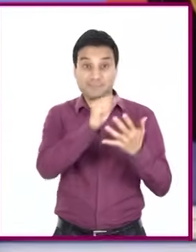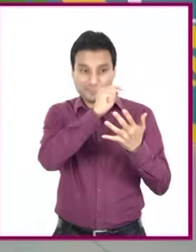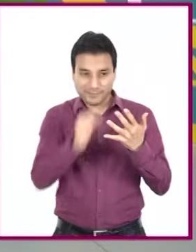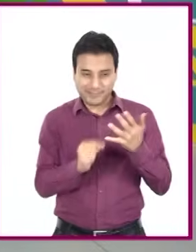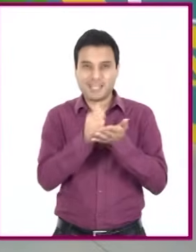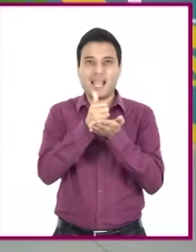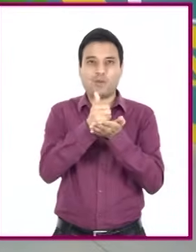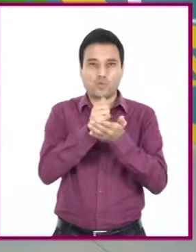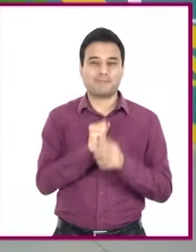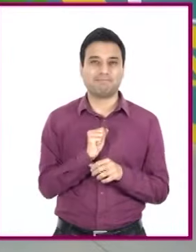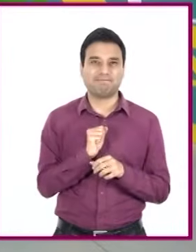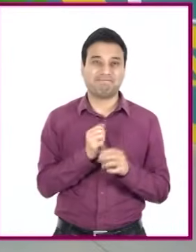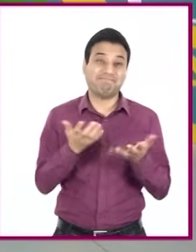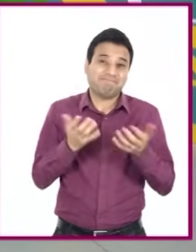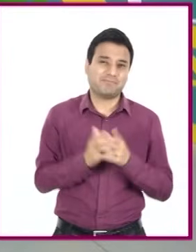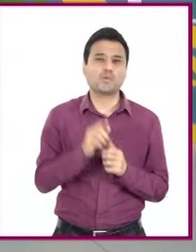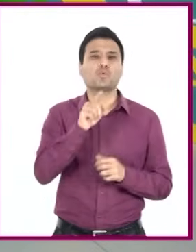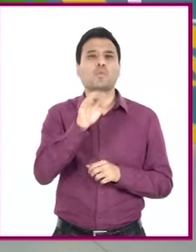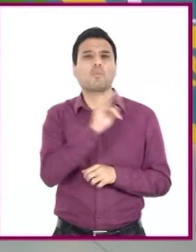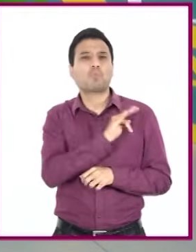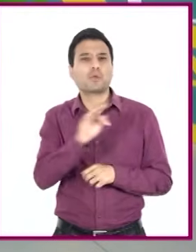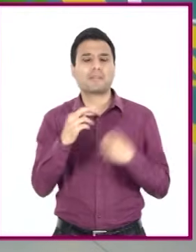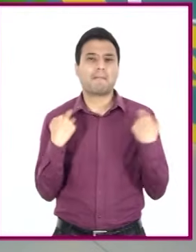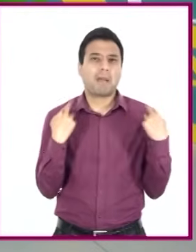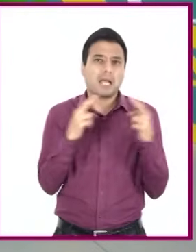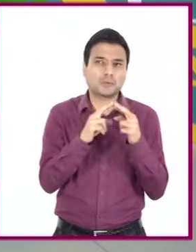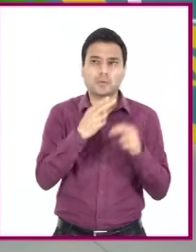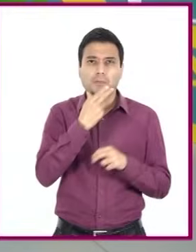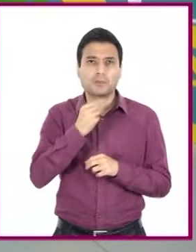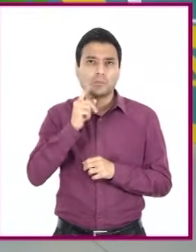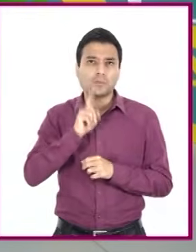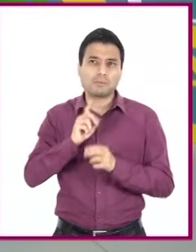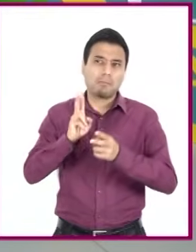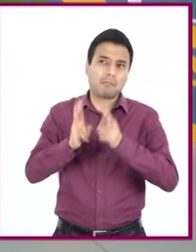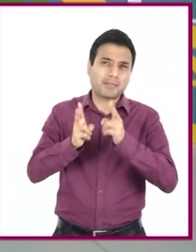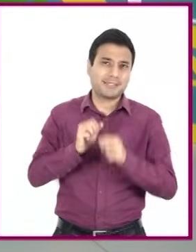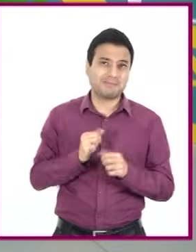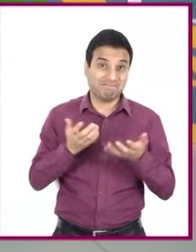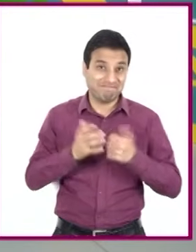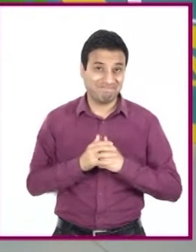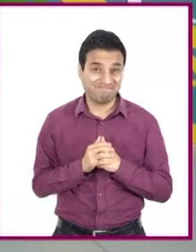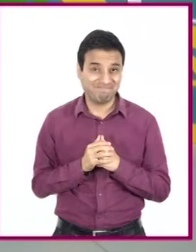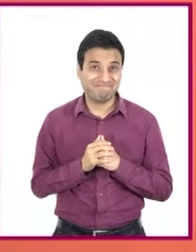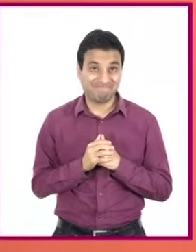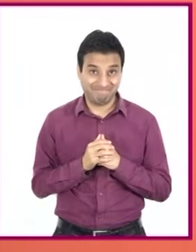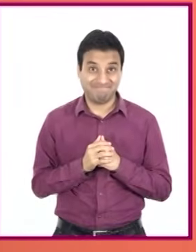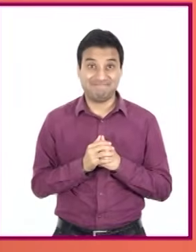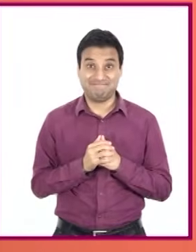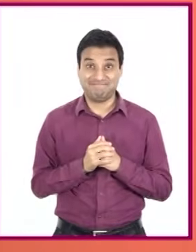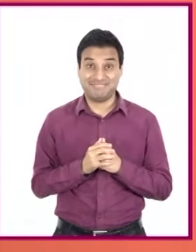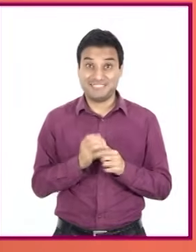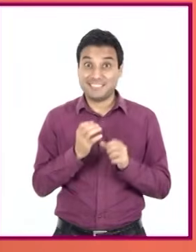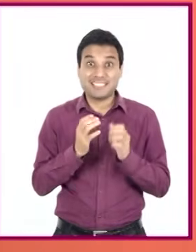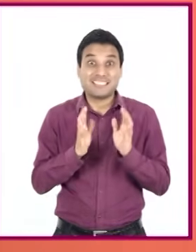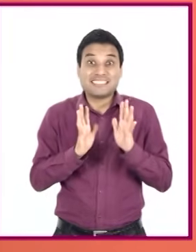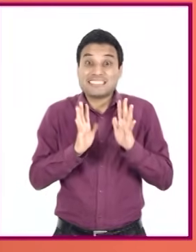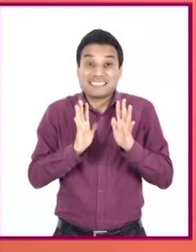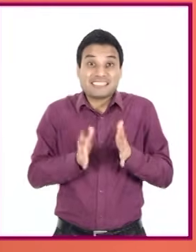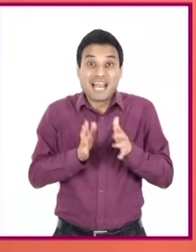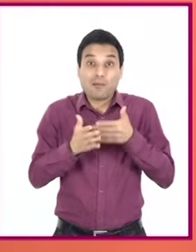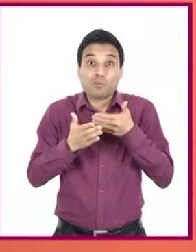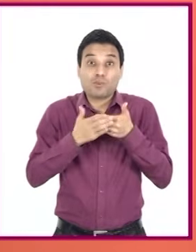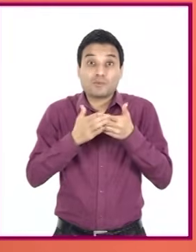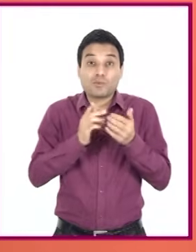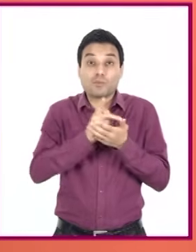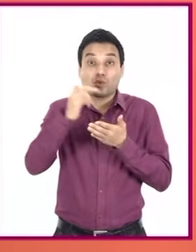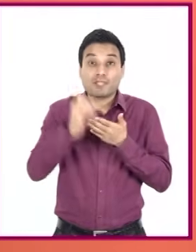conclusiones. De ser posible, coméntenlas con su profesora o profesor. Se acerca el momento de presentar el proyecto.